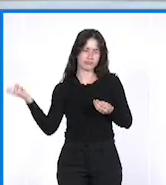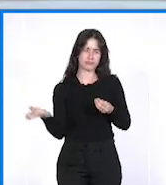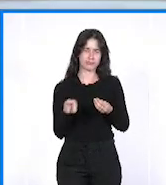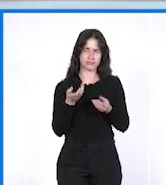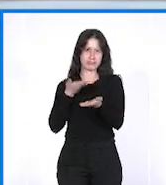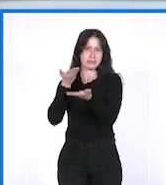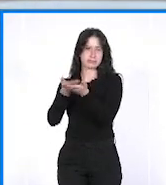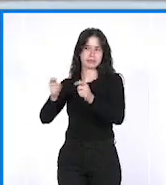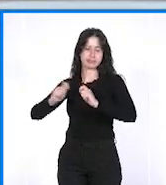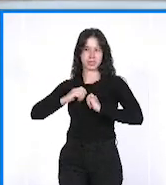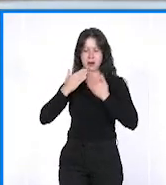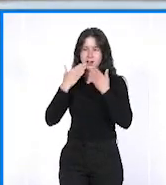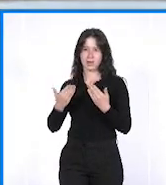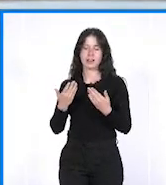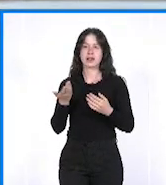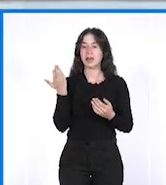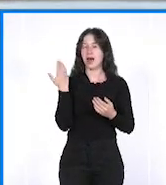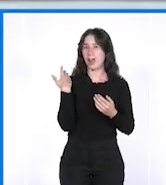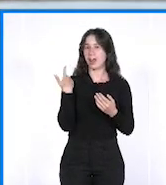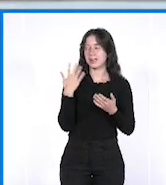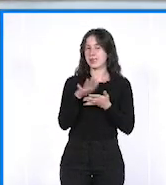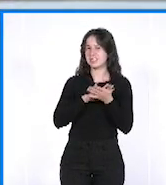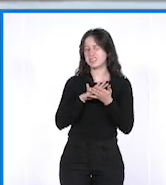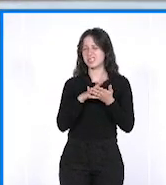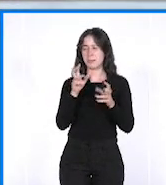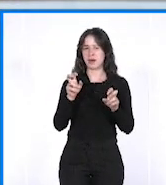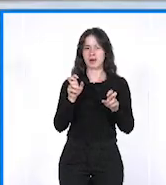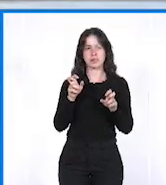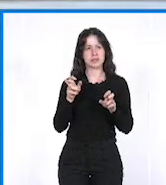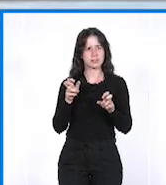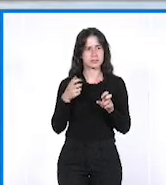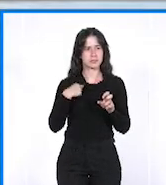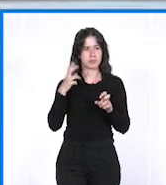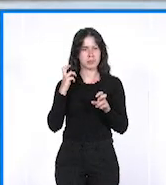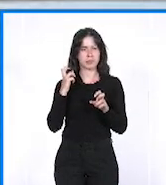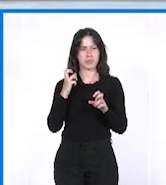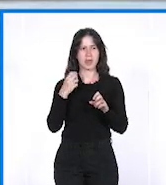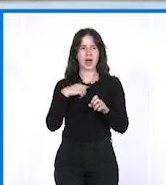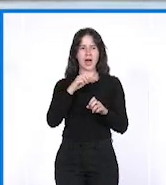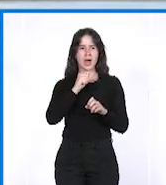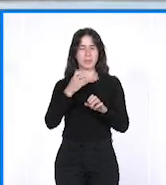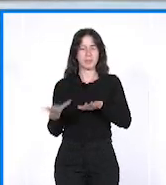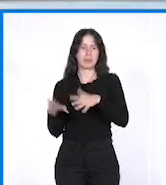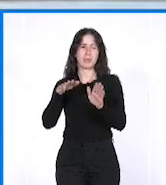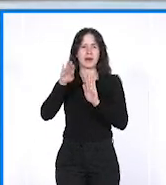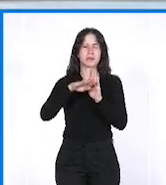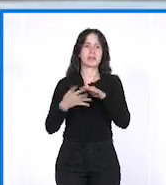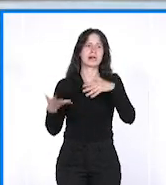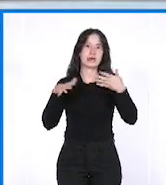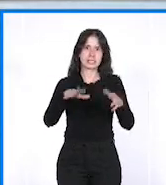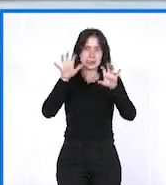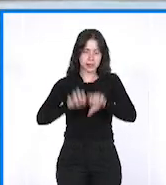ayer decían amoro chas Carrillo de me voy a rellenar el aplicativo Pues el aplicativo de los datos